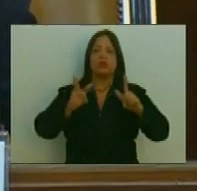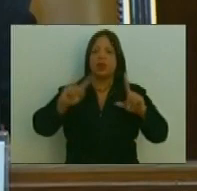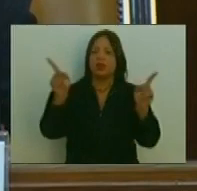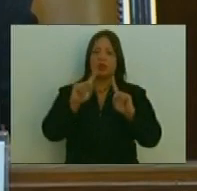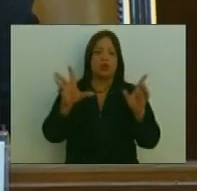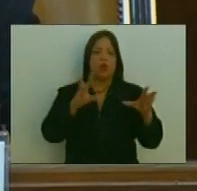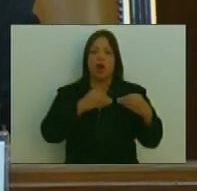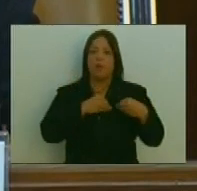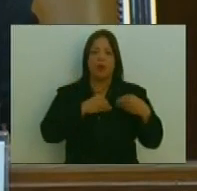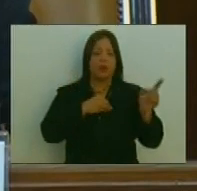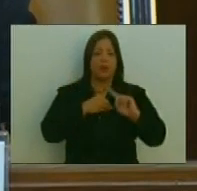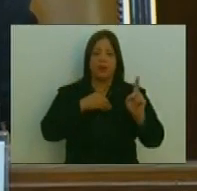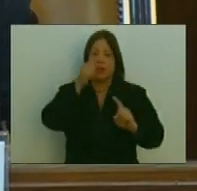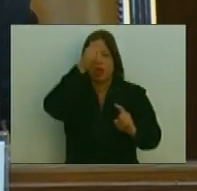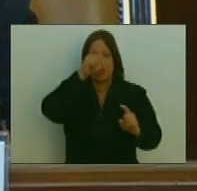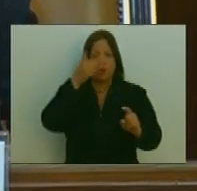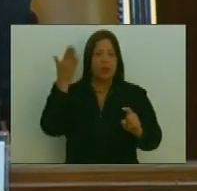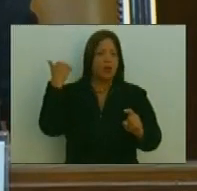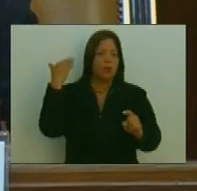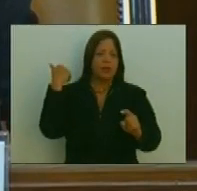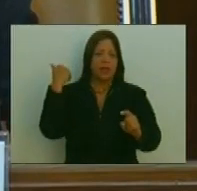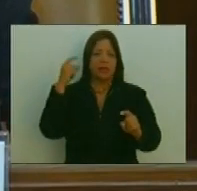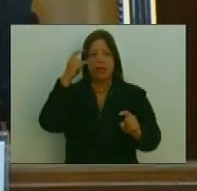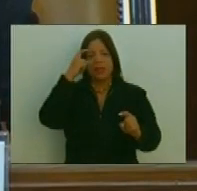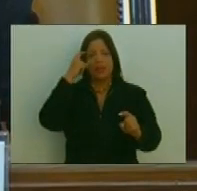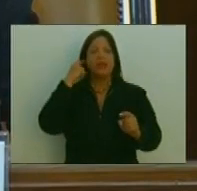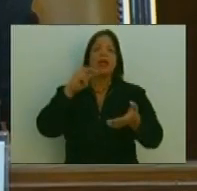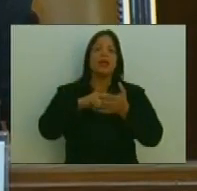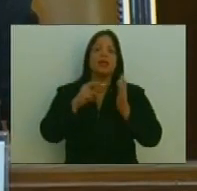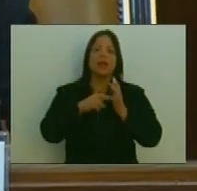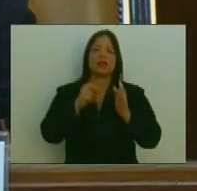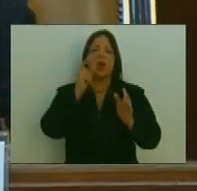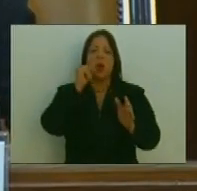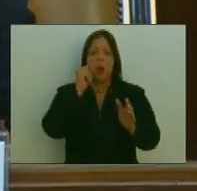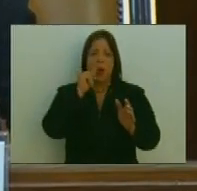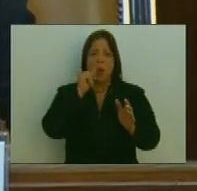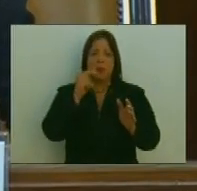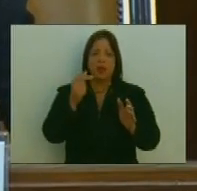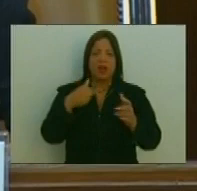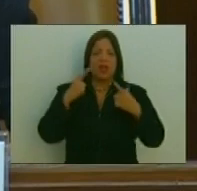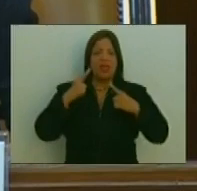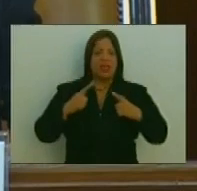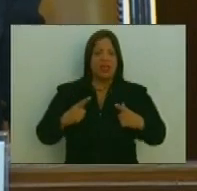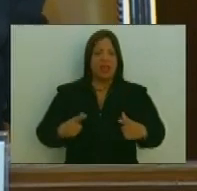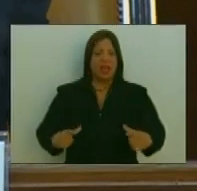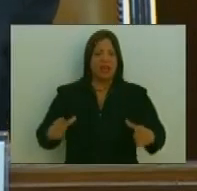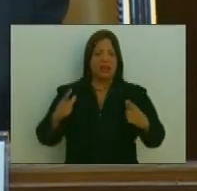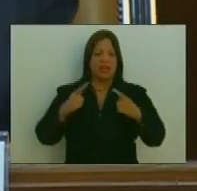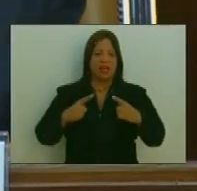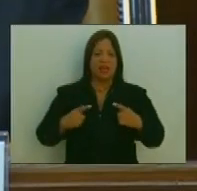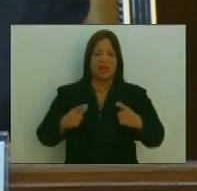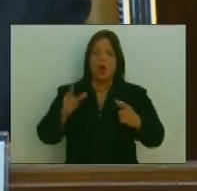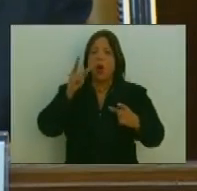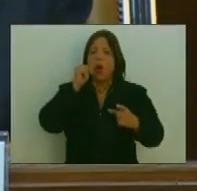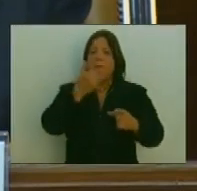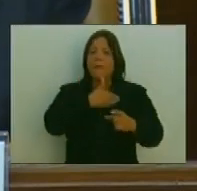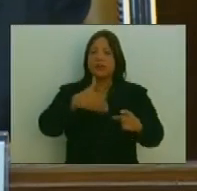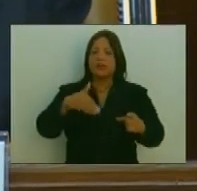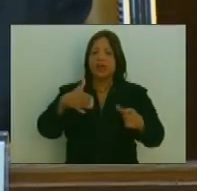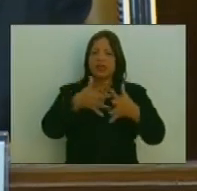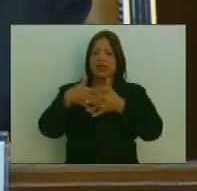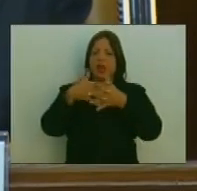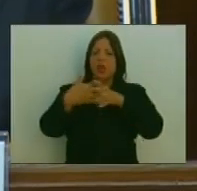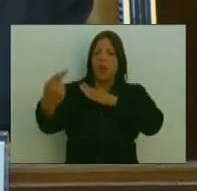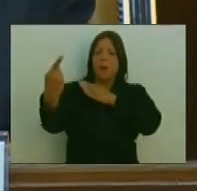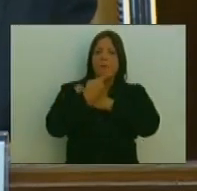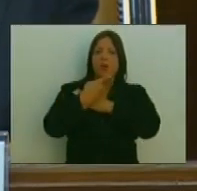odio que el día domingo, día donde se supone que los magnates descansan, el presidente de los Estados Unidos impuso